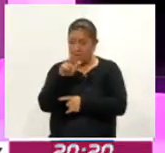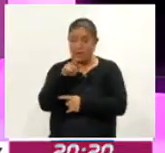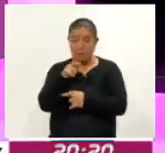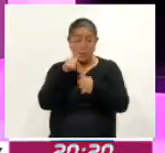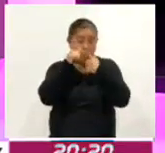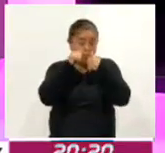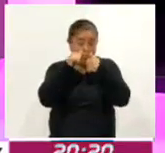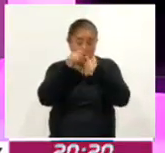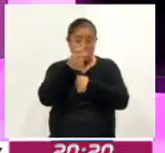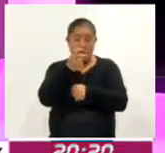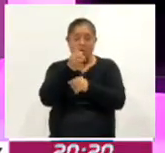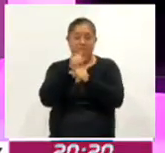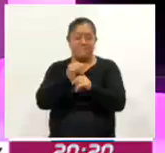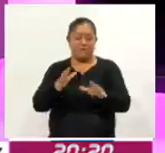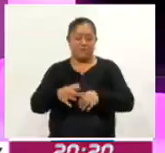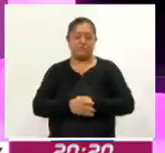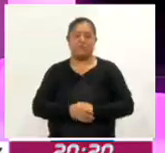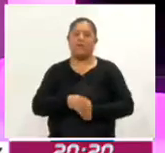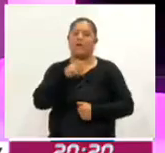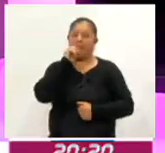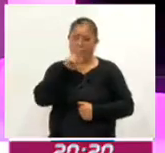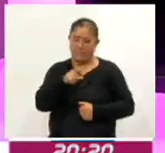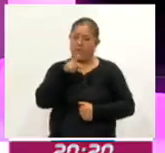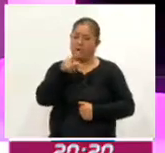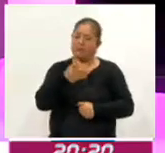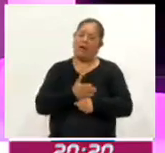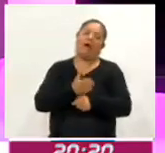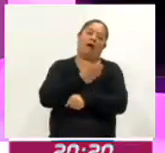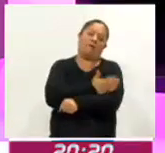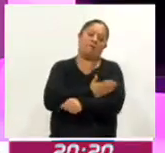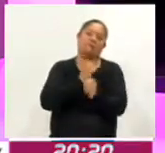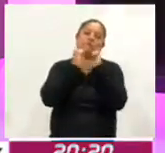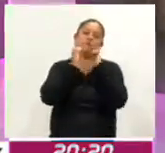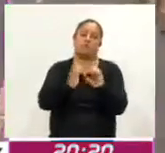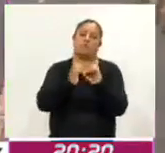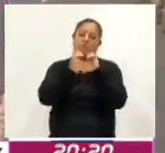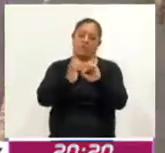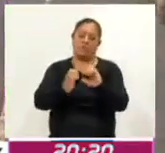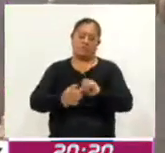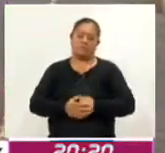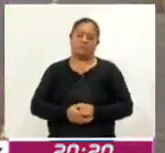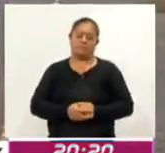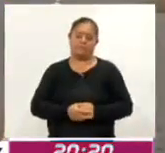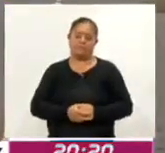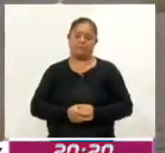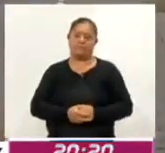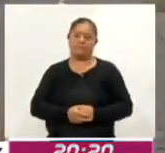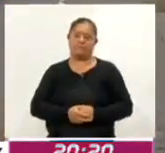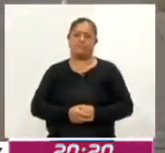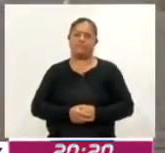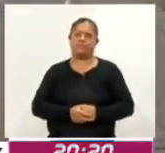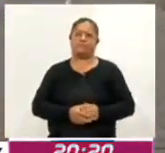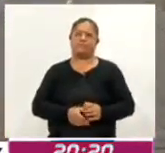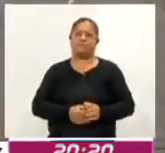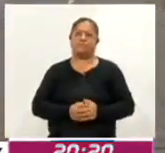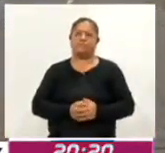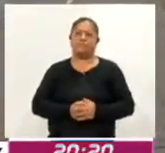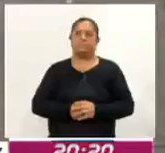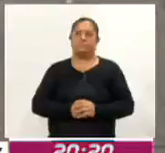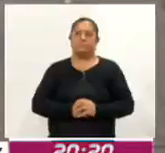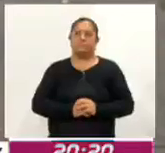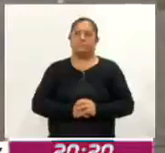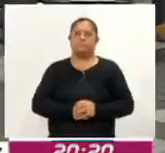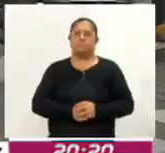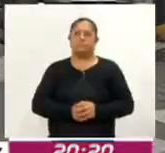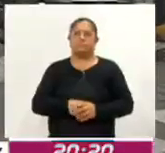en cuenta la siguiente información, además también tome sus precauciones. La Dirección de